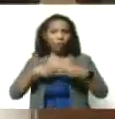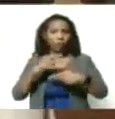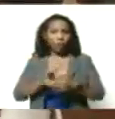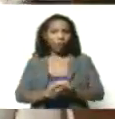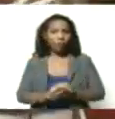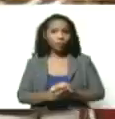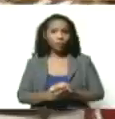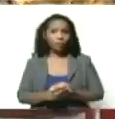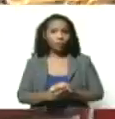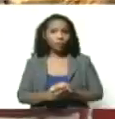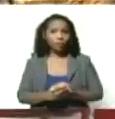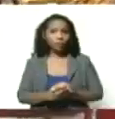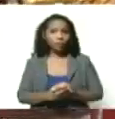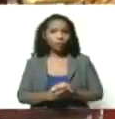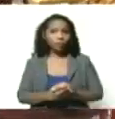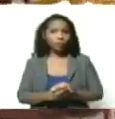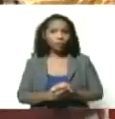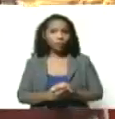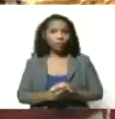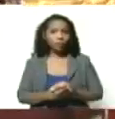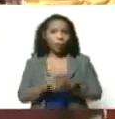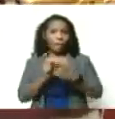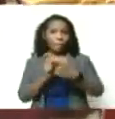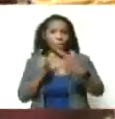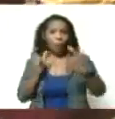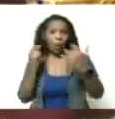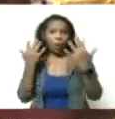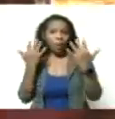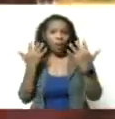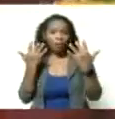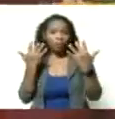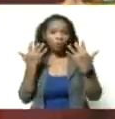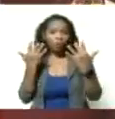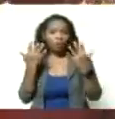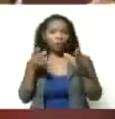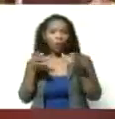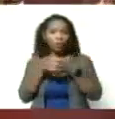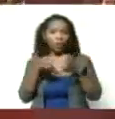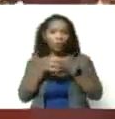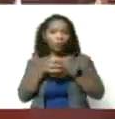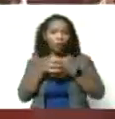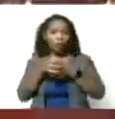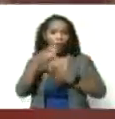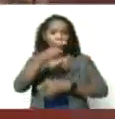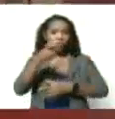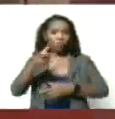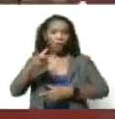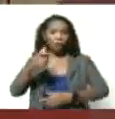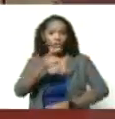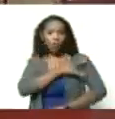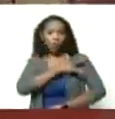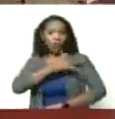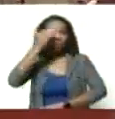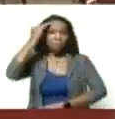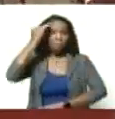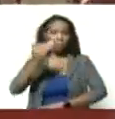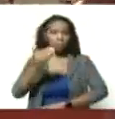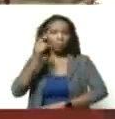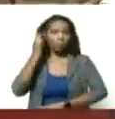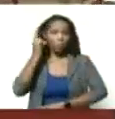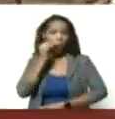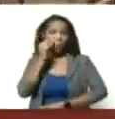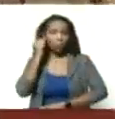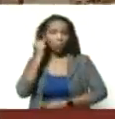revolucionarios, el féretro en manos por parte de los cadetes de la Universidad Militar Bolivariana